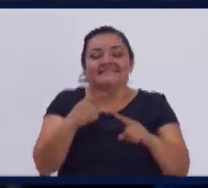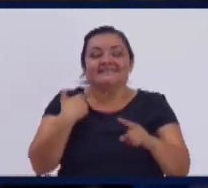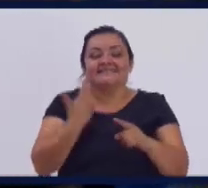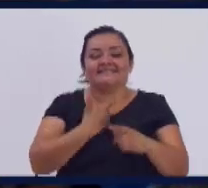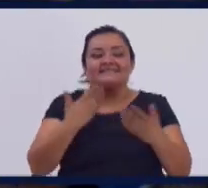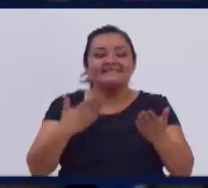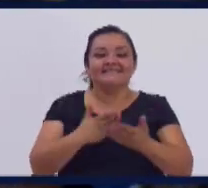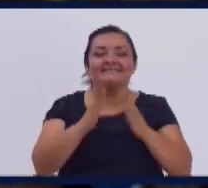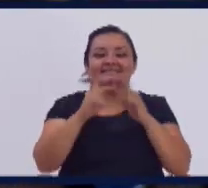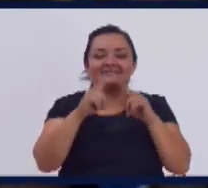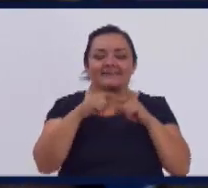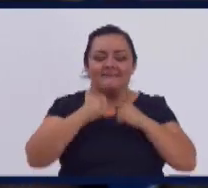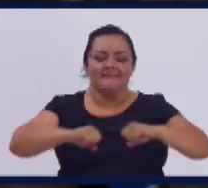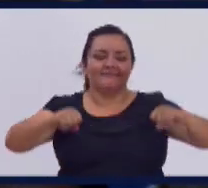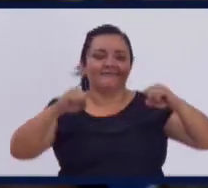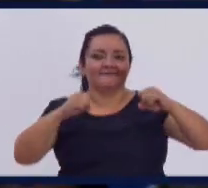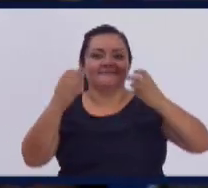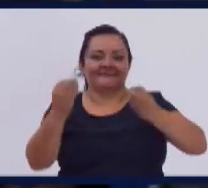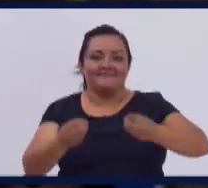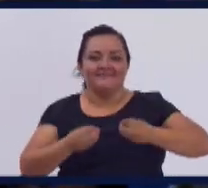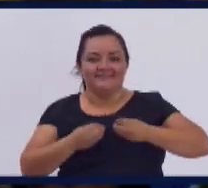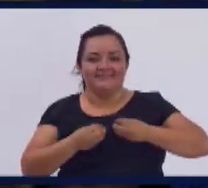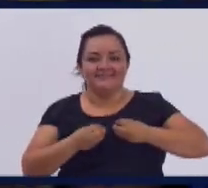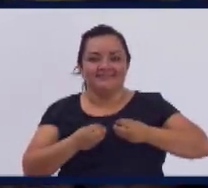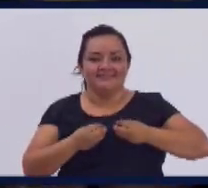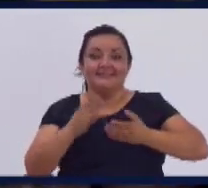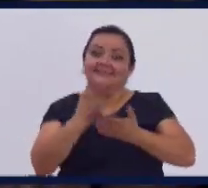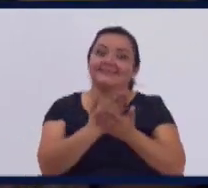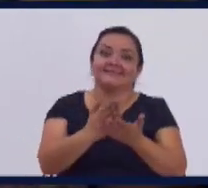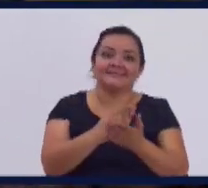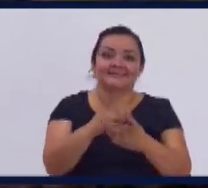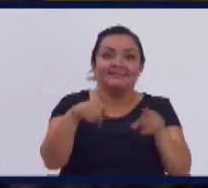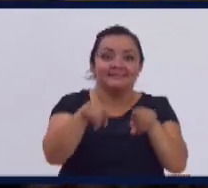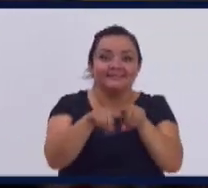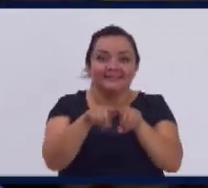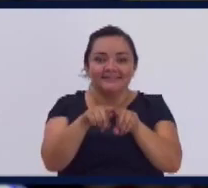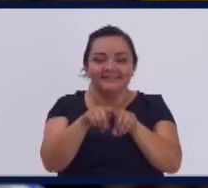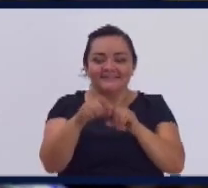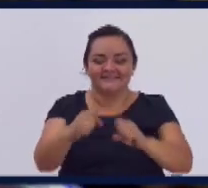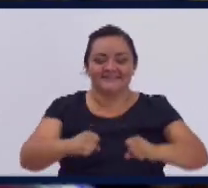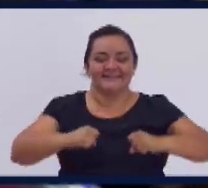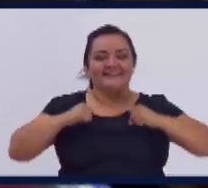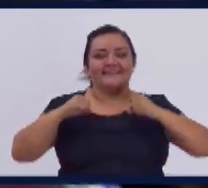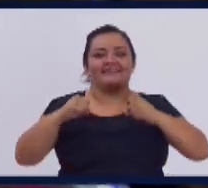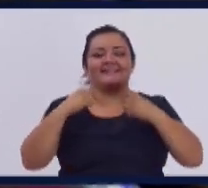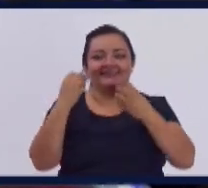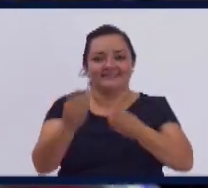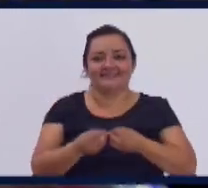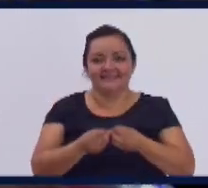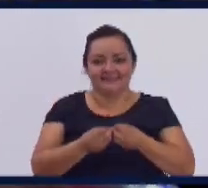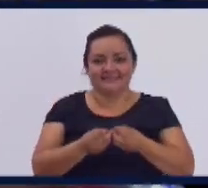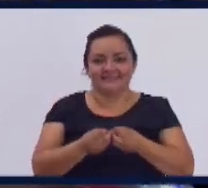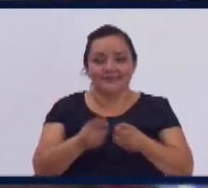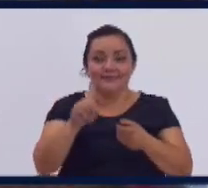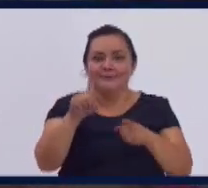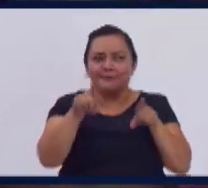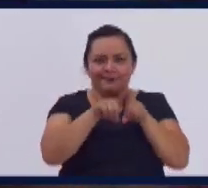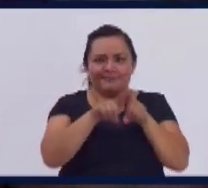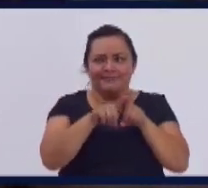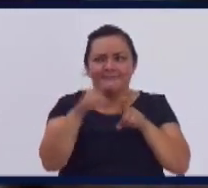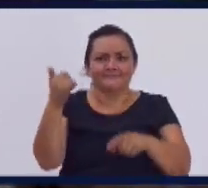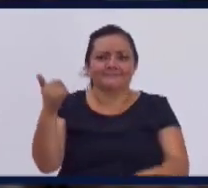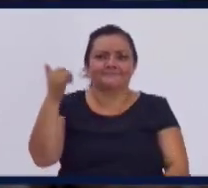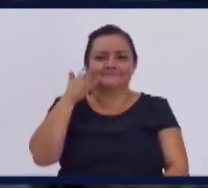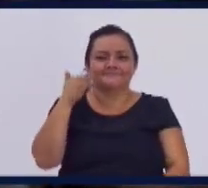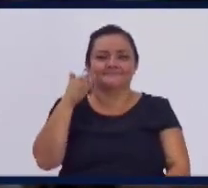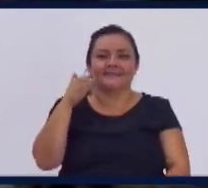nos fortalece. El compartir entre hermanos nos fortalece. Un hermano me acaba de hablar